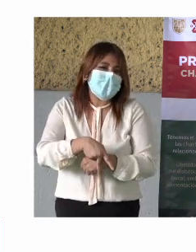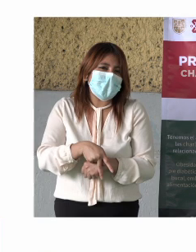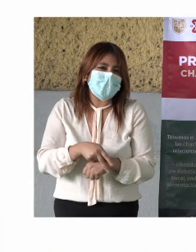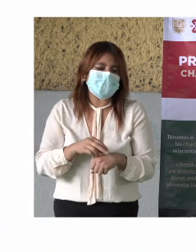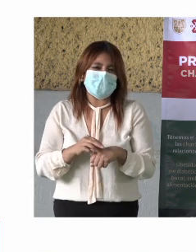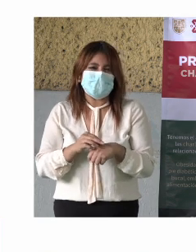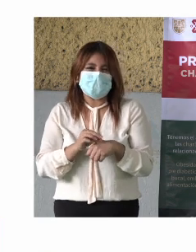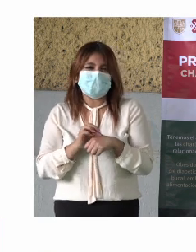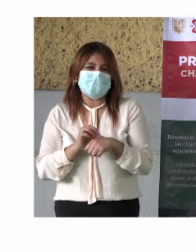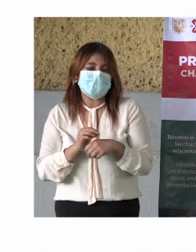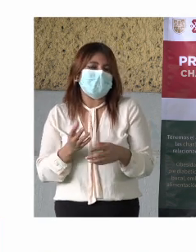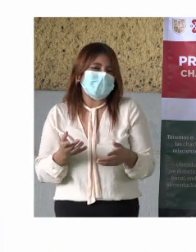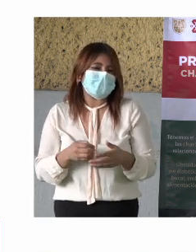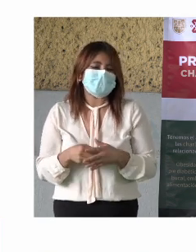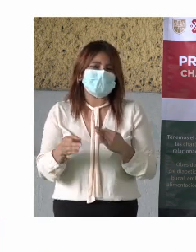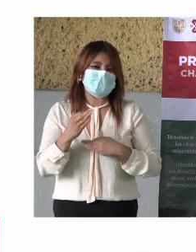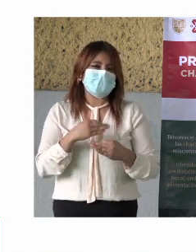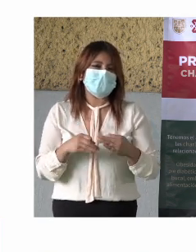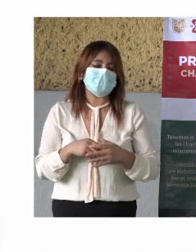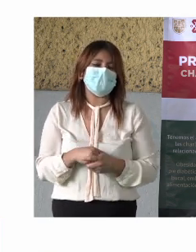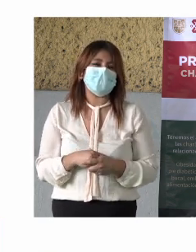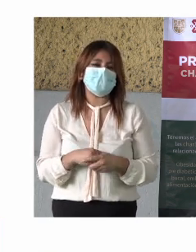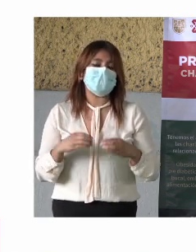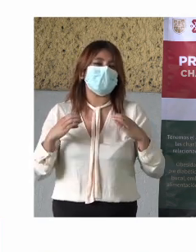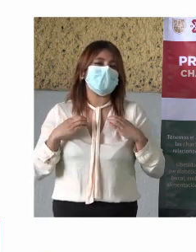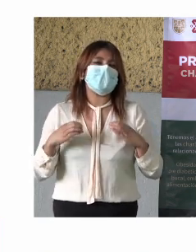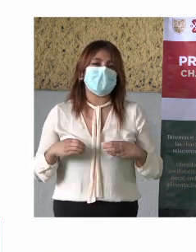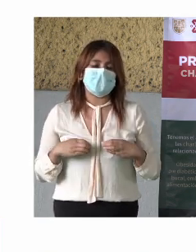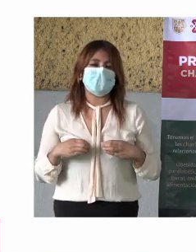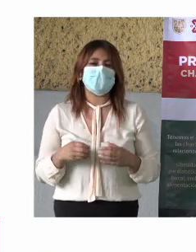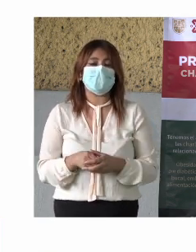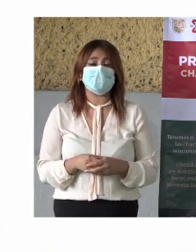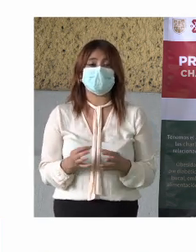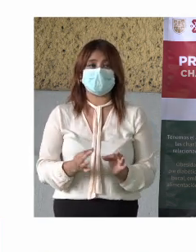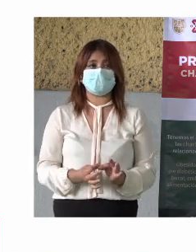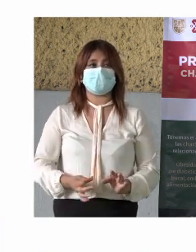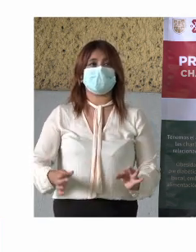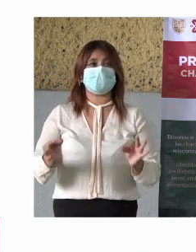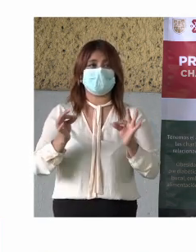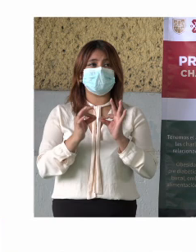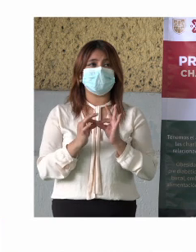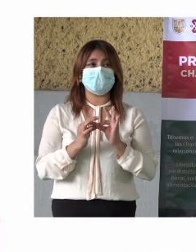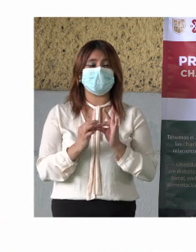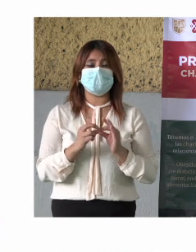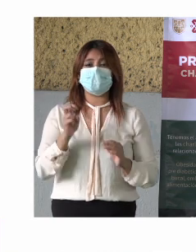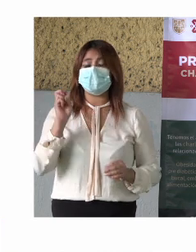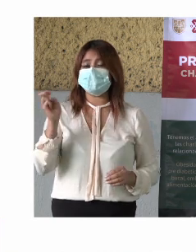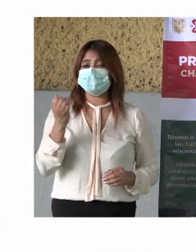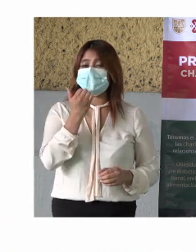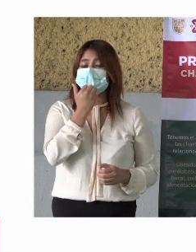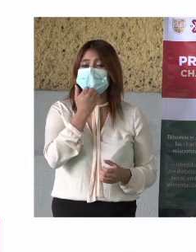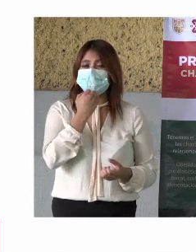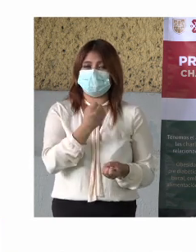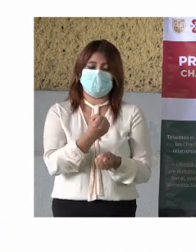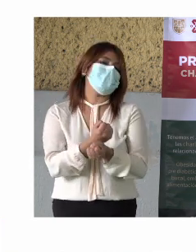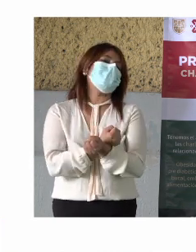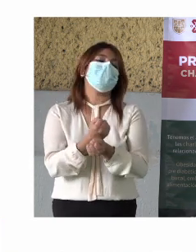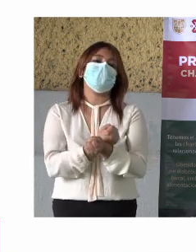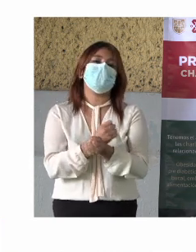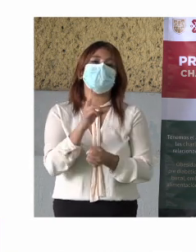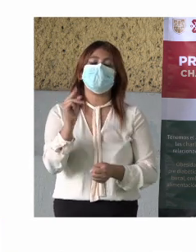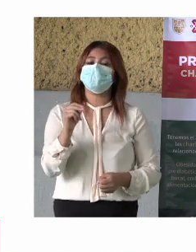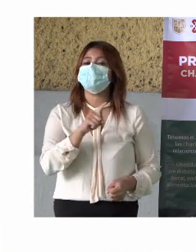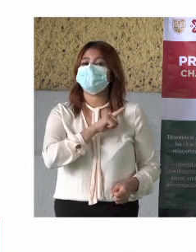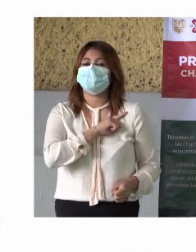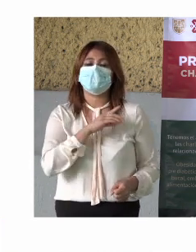es la grasa corporal, también tiene un efecto muy importante. esta glucosa no solamente se va a almacenar